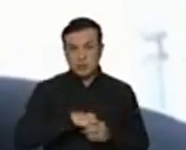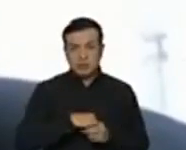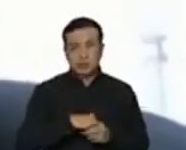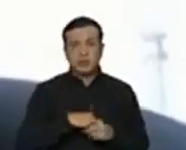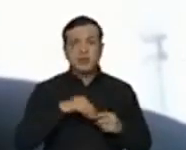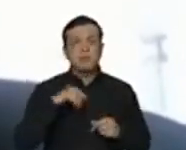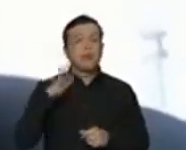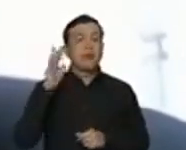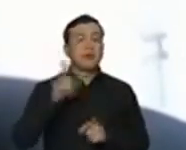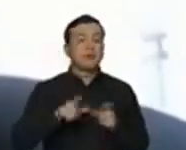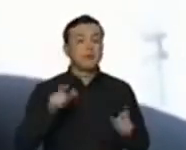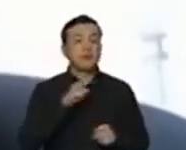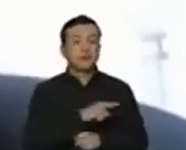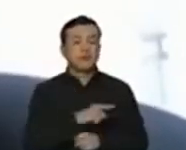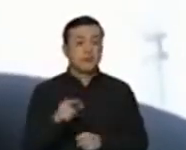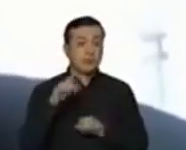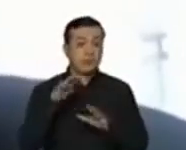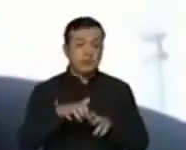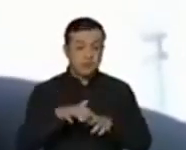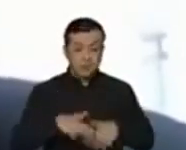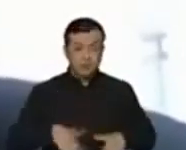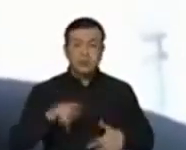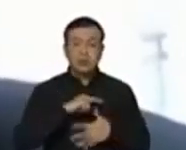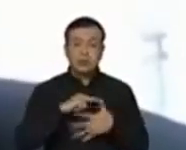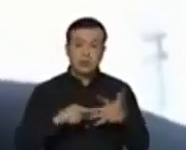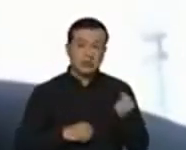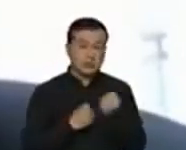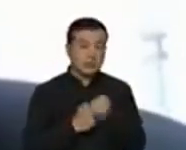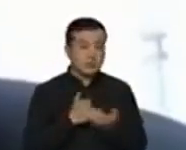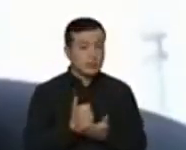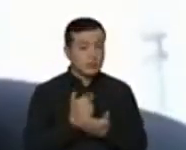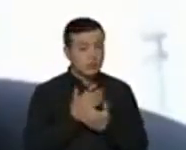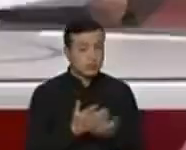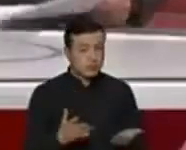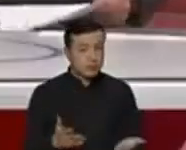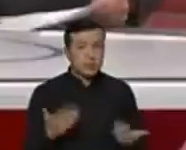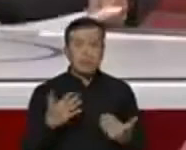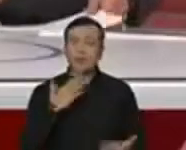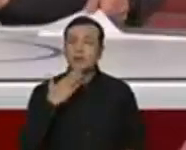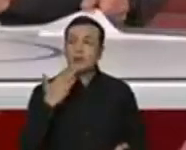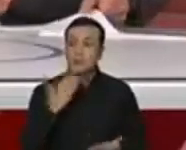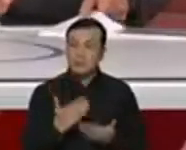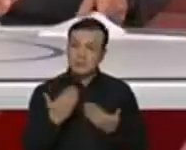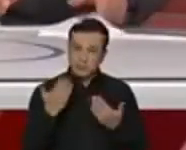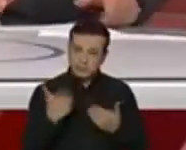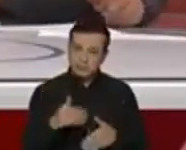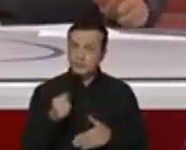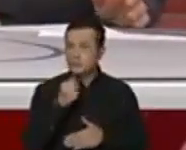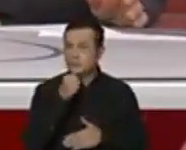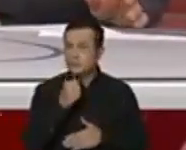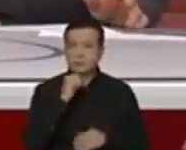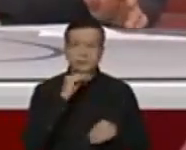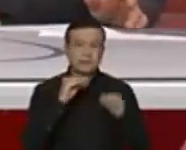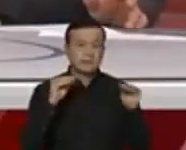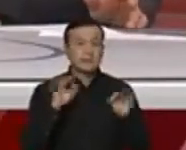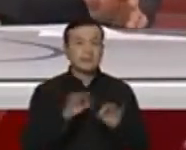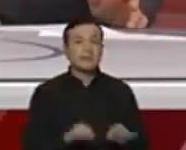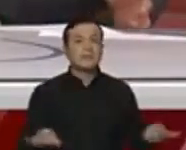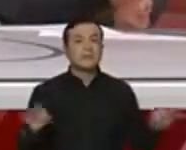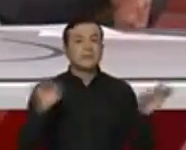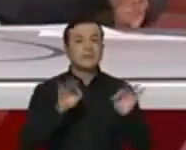clientela, especialmente con nuestros agricultores que necesitan de nuestro apoyo. Claro que sí, gerente. Bueno, antes de cerrar esta entrevista, también sería importante